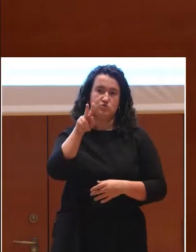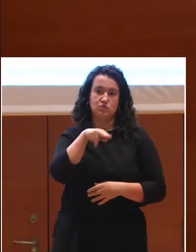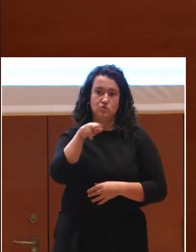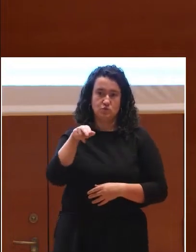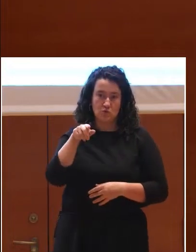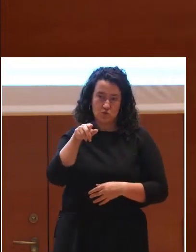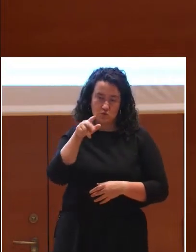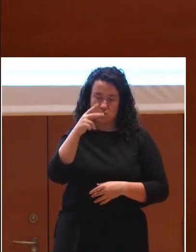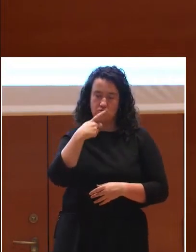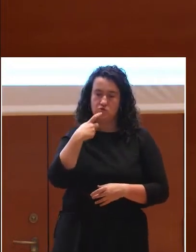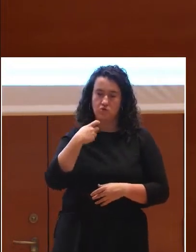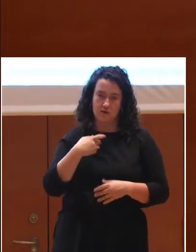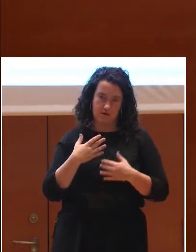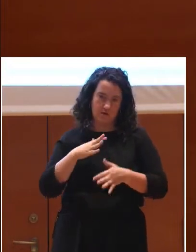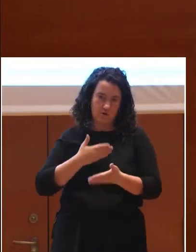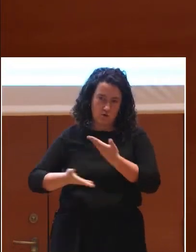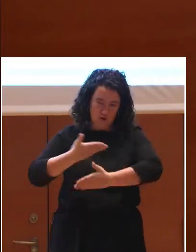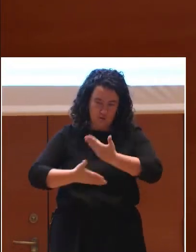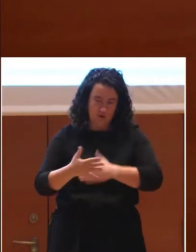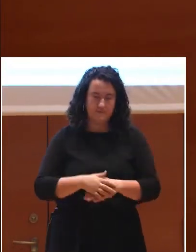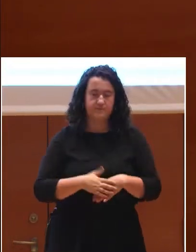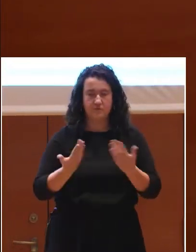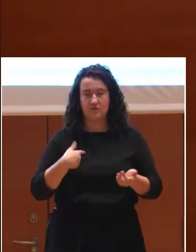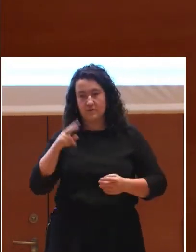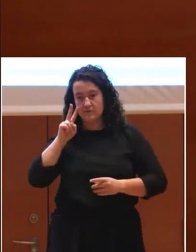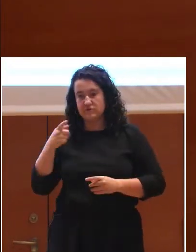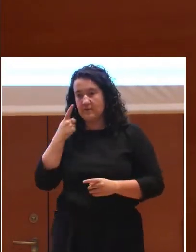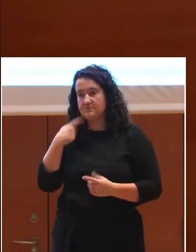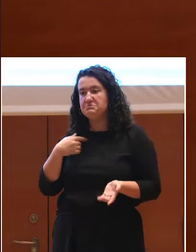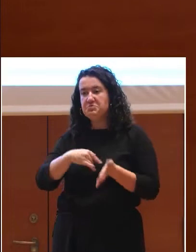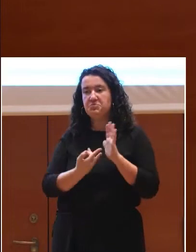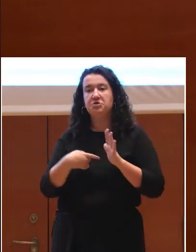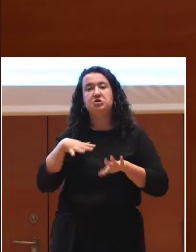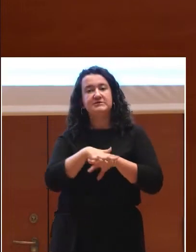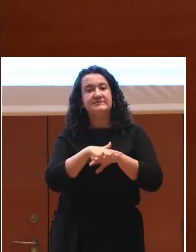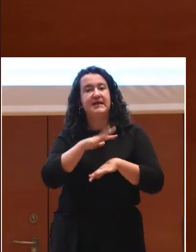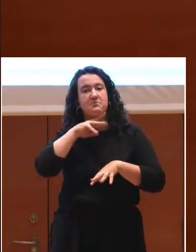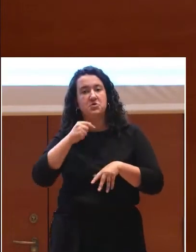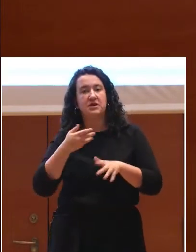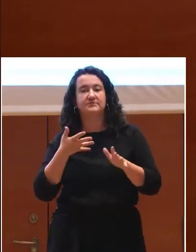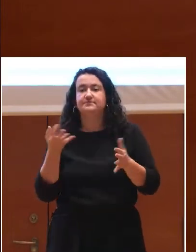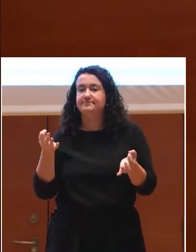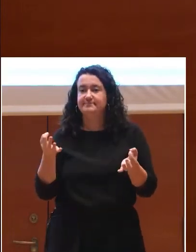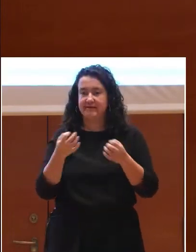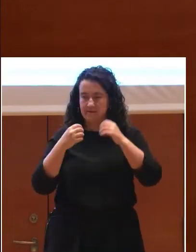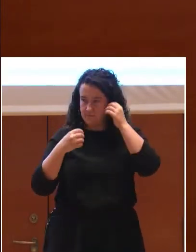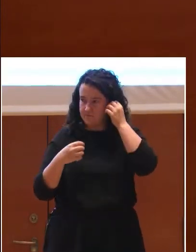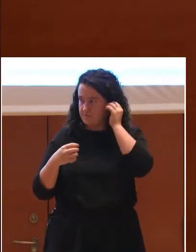voluntarias al voluntariado y colabora con la organización por lo tanto vamos a ver en qué consiste esta